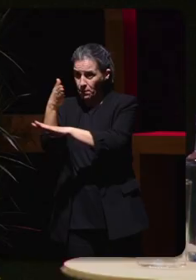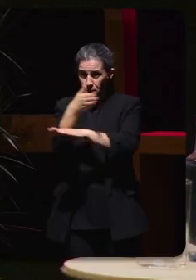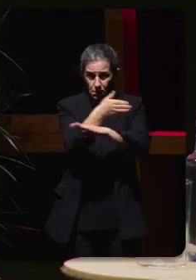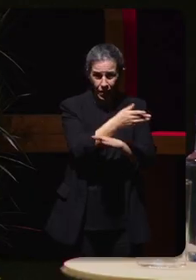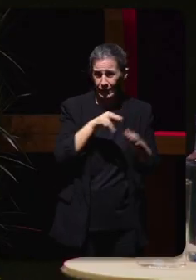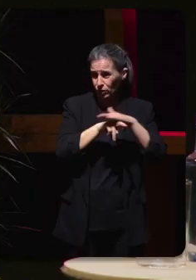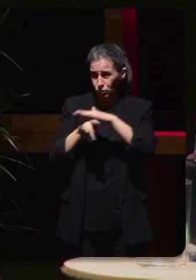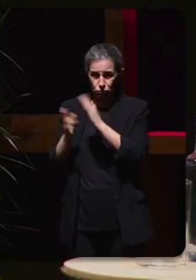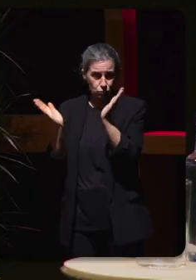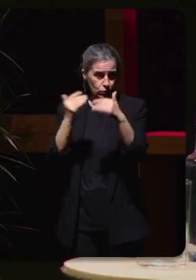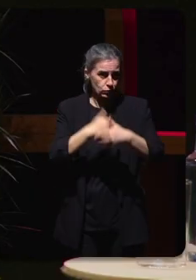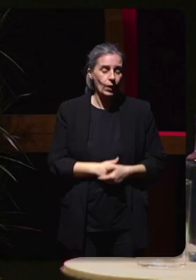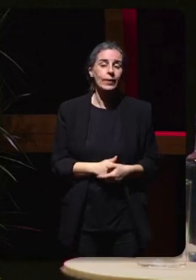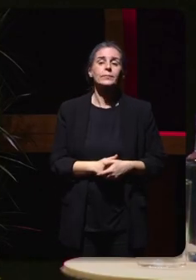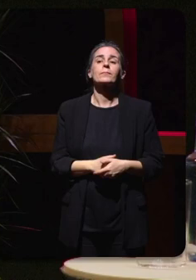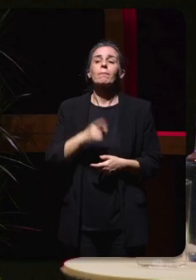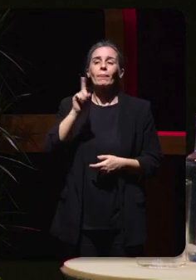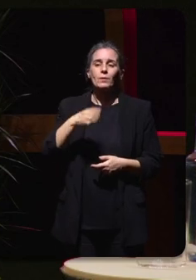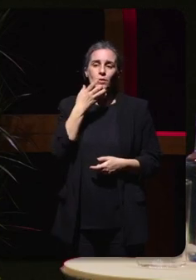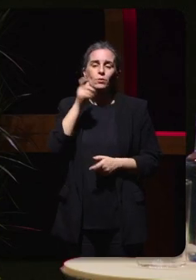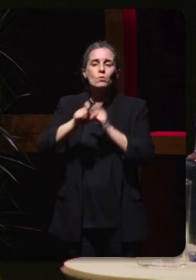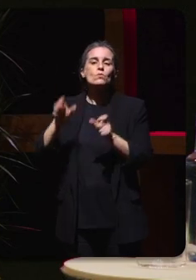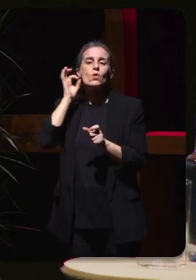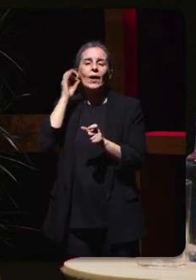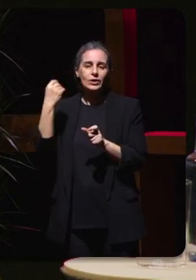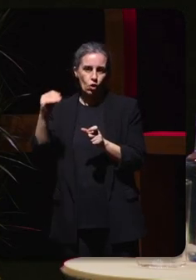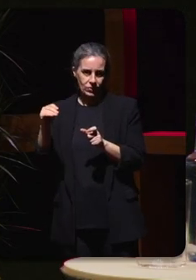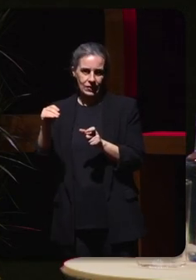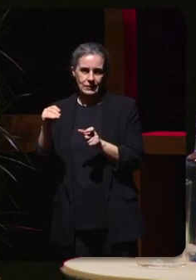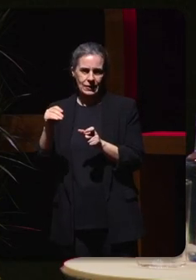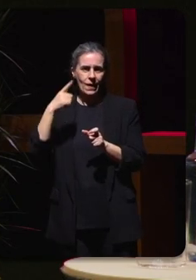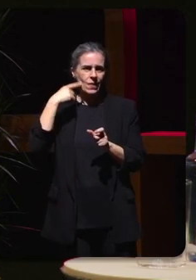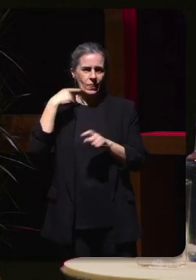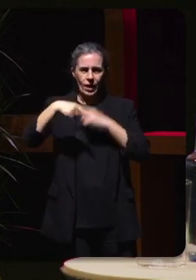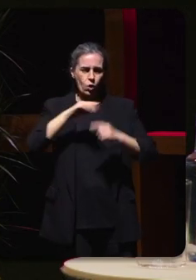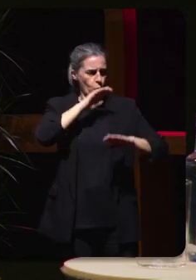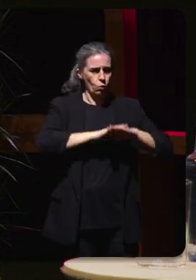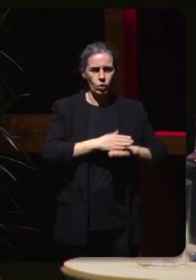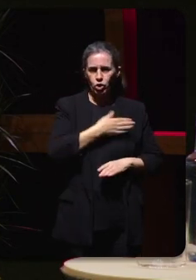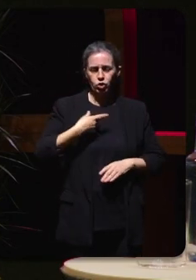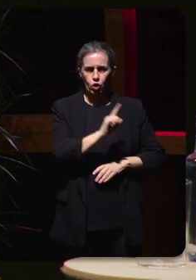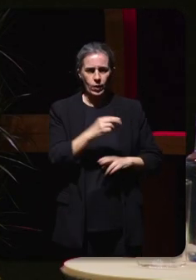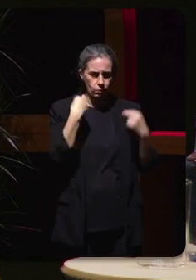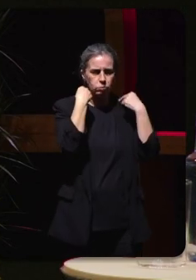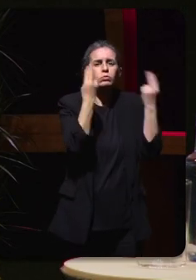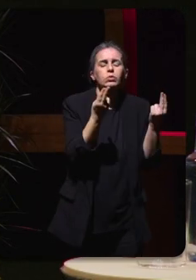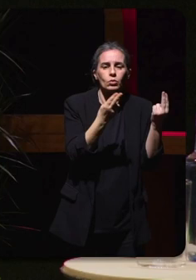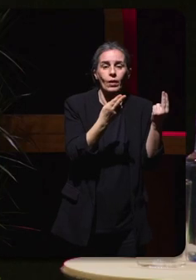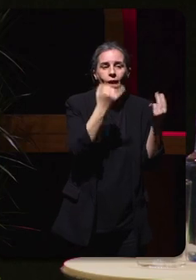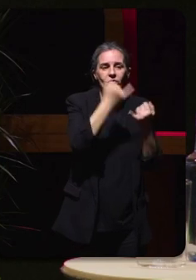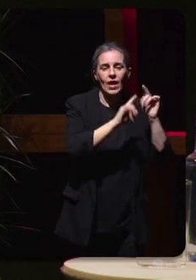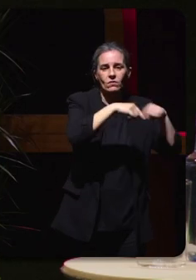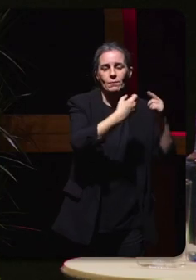africanas. Por otra parte, muchachas rebeldes ante la tradición que son asesinadas en Pakistán por sus propios familiares